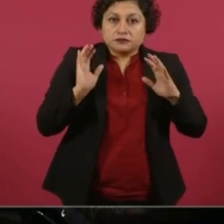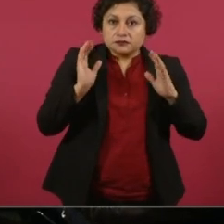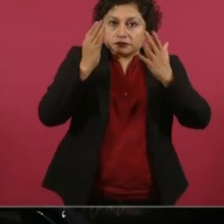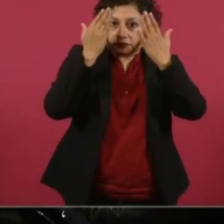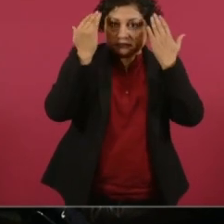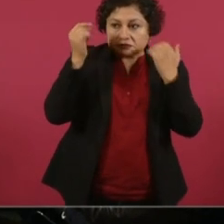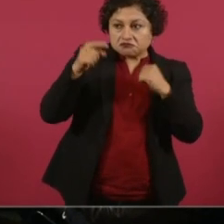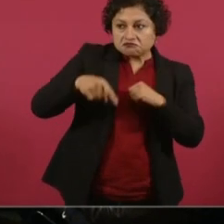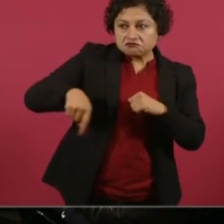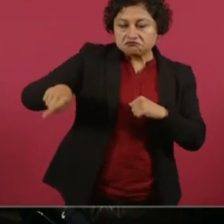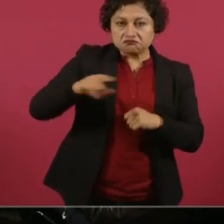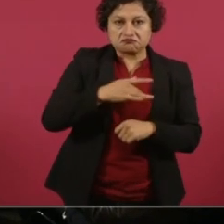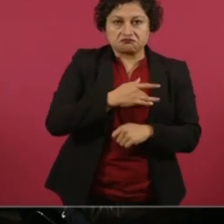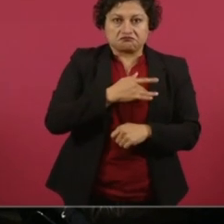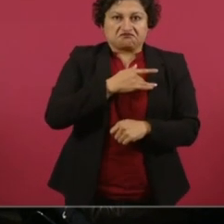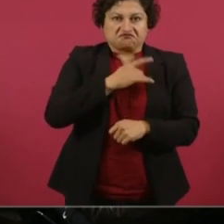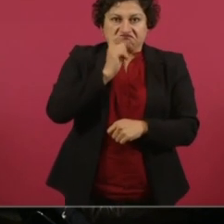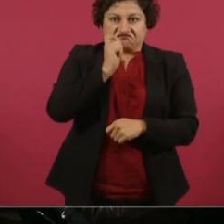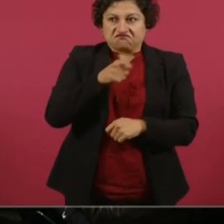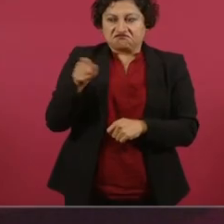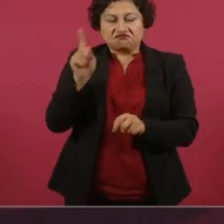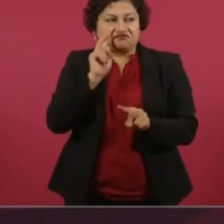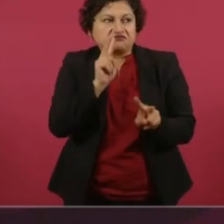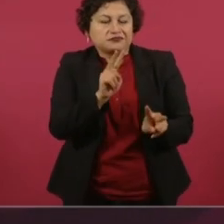están sintiendo?